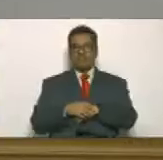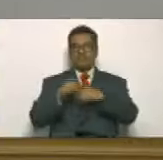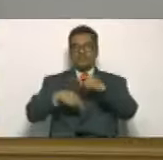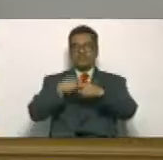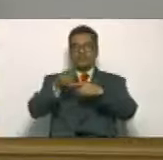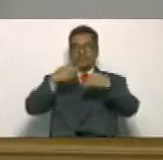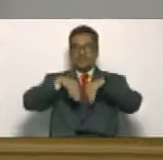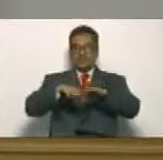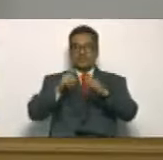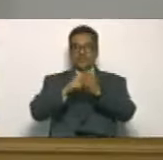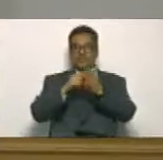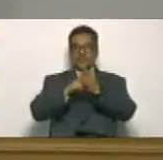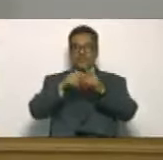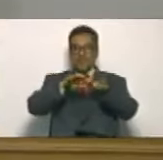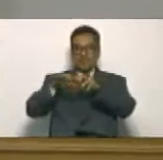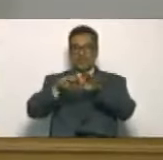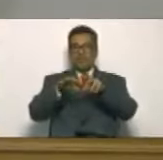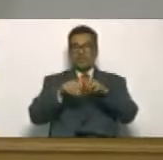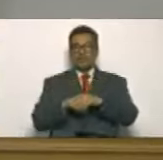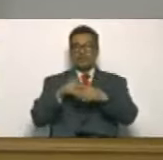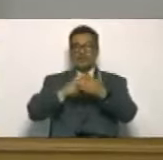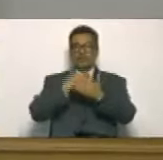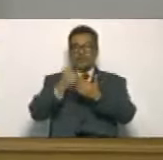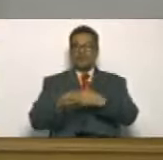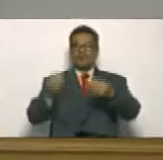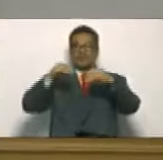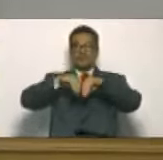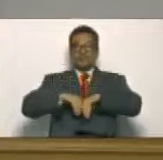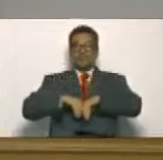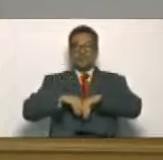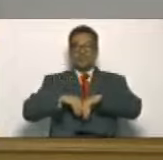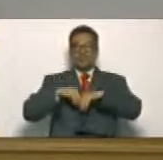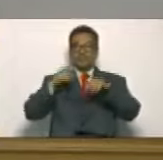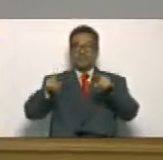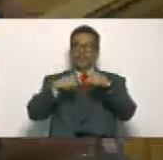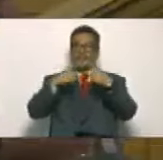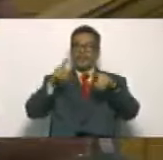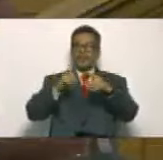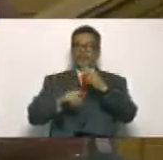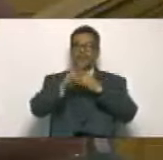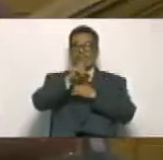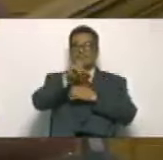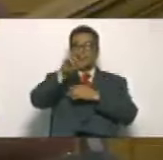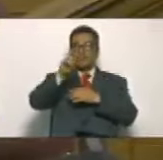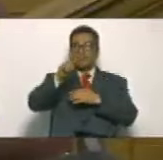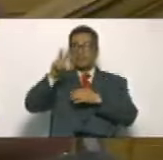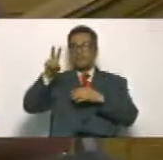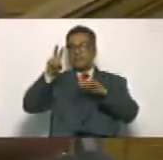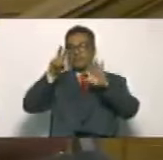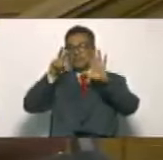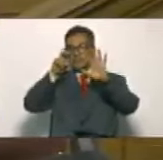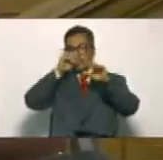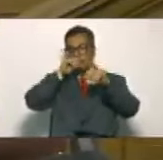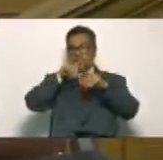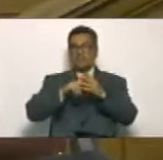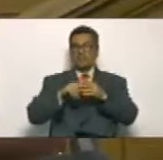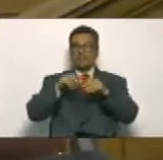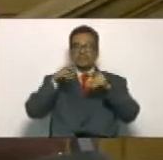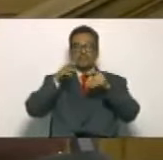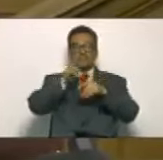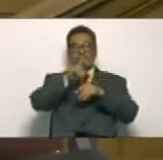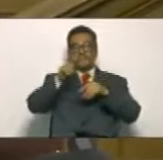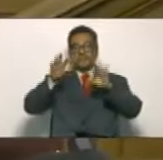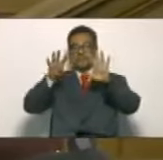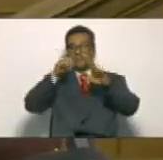Siguiente punto del orden del día, ciudadana secretaria. Proyecto de acuerdo en conmemoración del 229 aniversario del